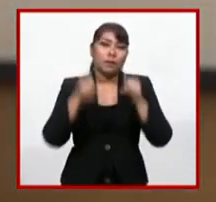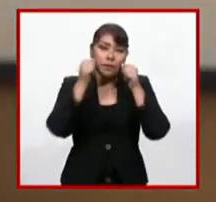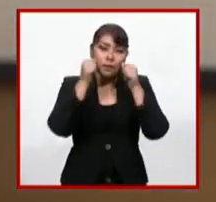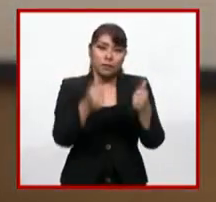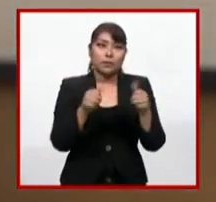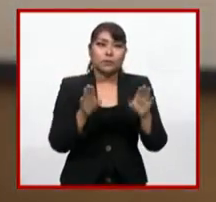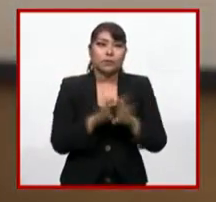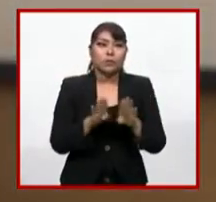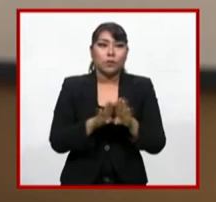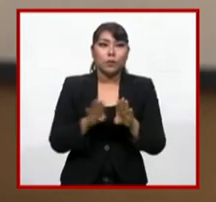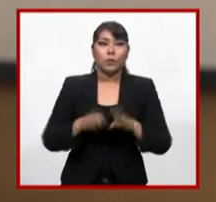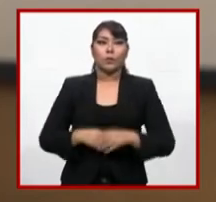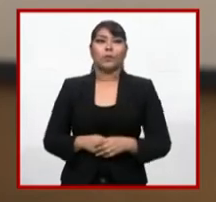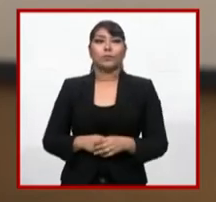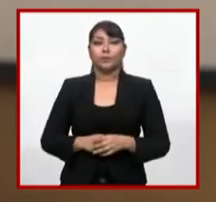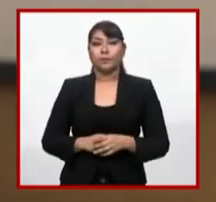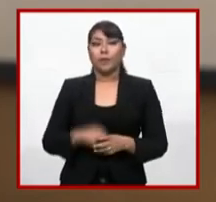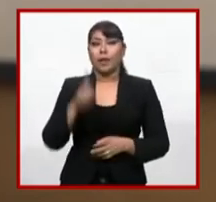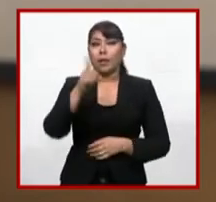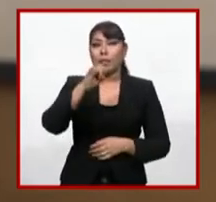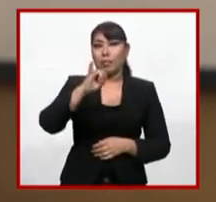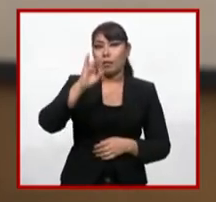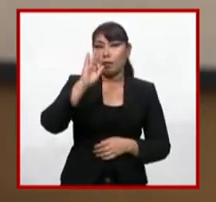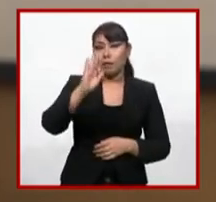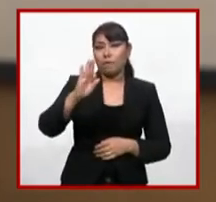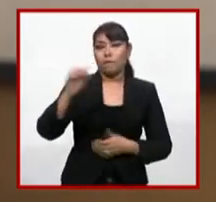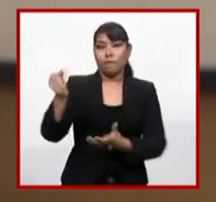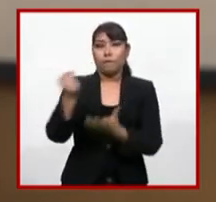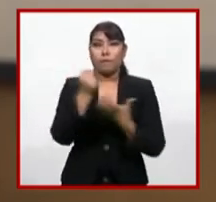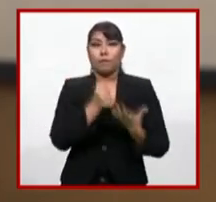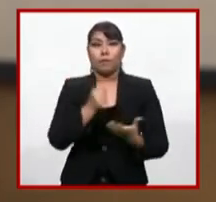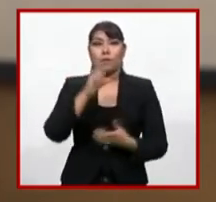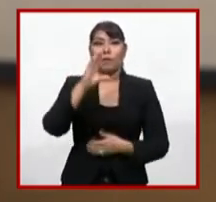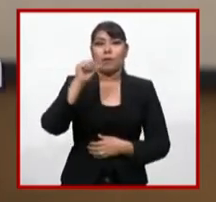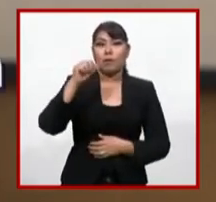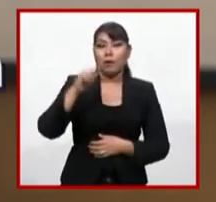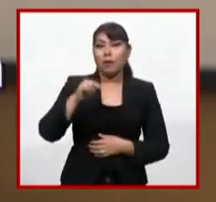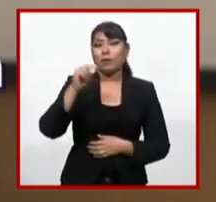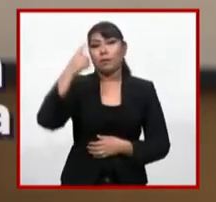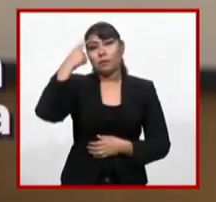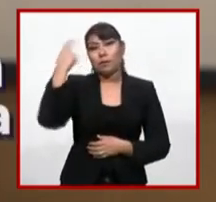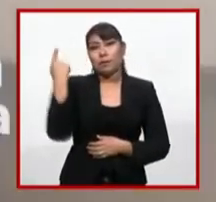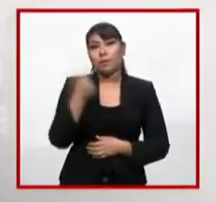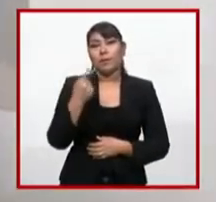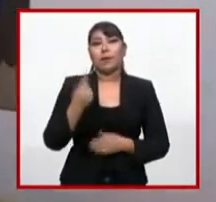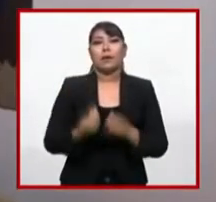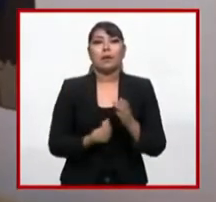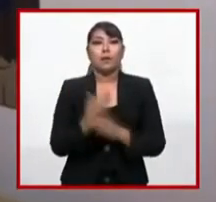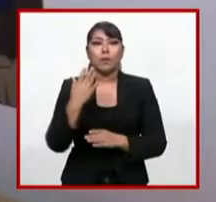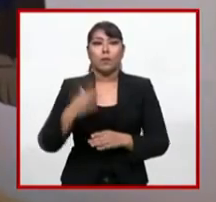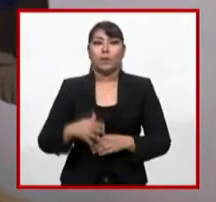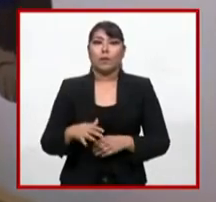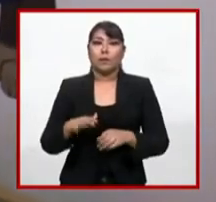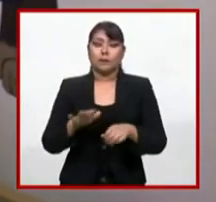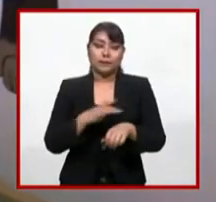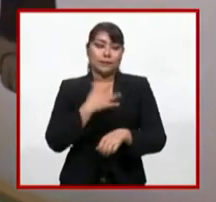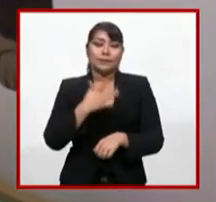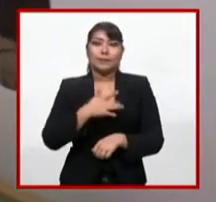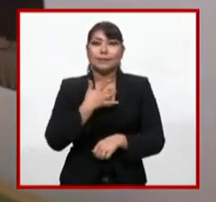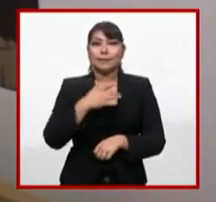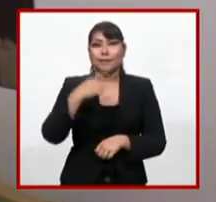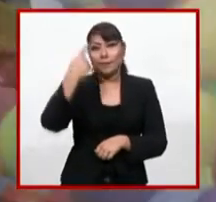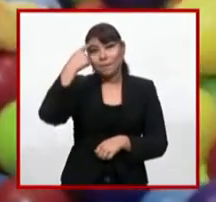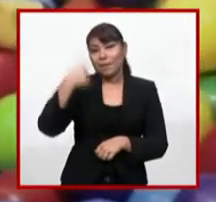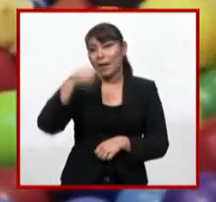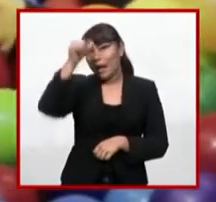del autismo. Por primera vez, el DIF estatal invirtió en Cana para adquirir así una nueva cámara sensorial con una inversión mayor